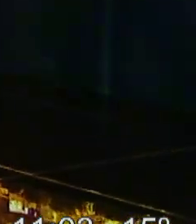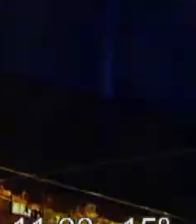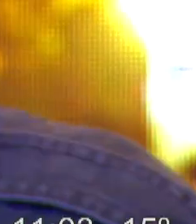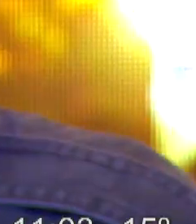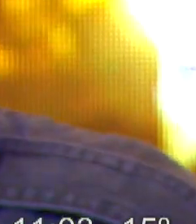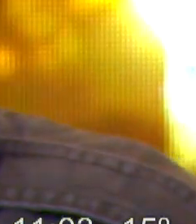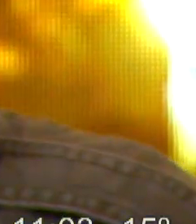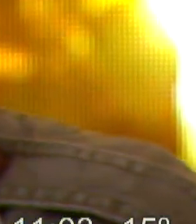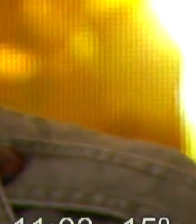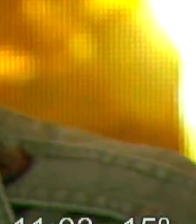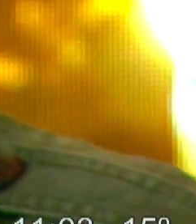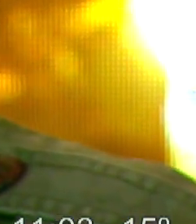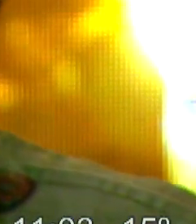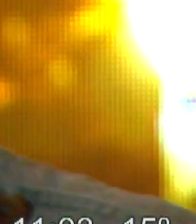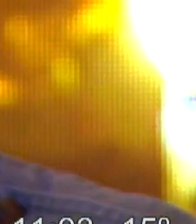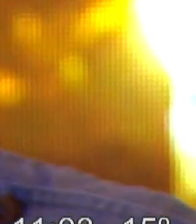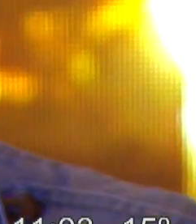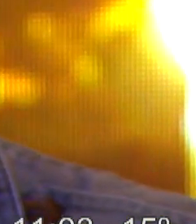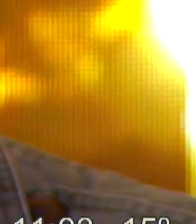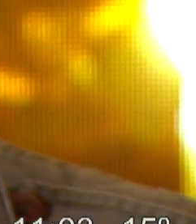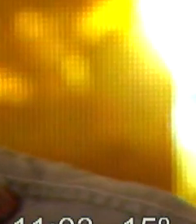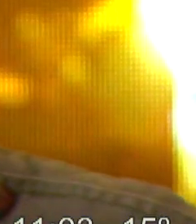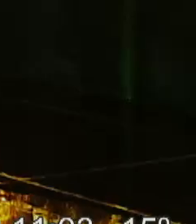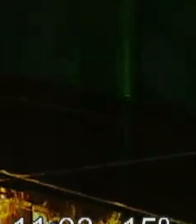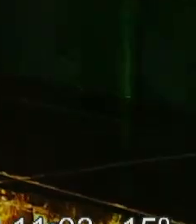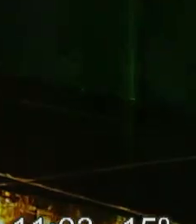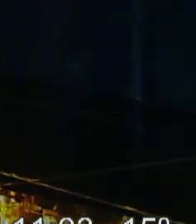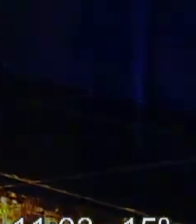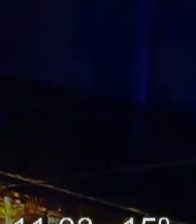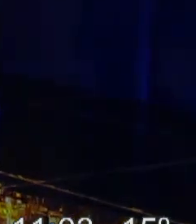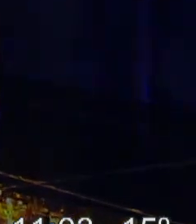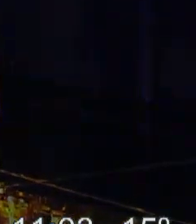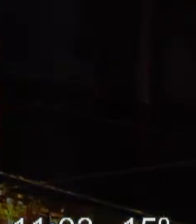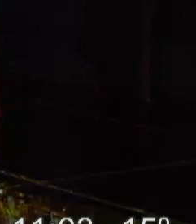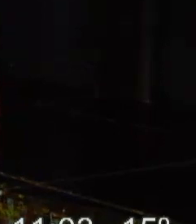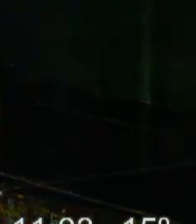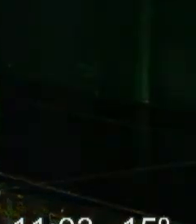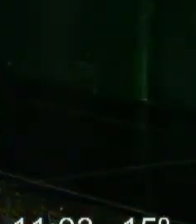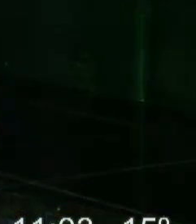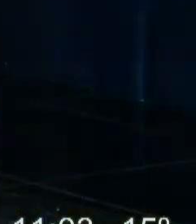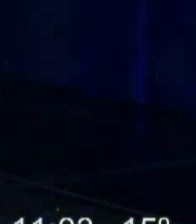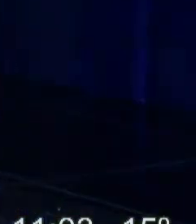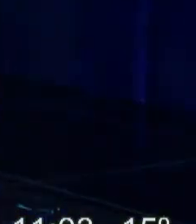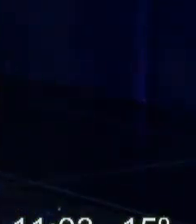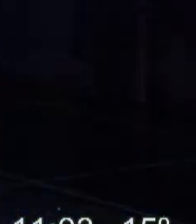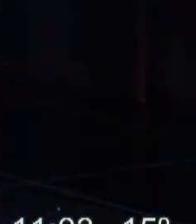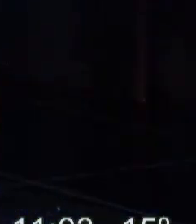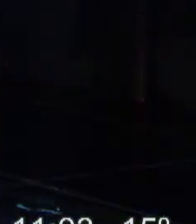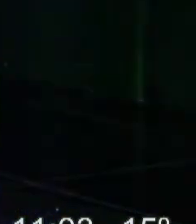dos tipos en un bar se toman las manos,